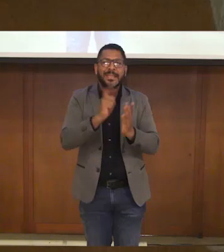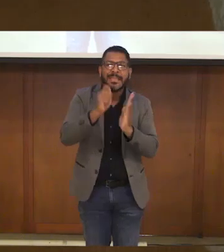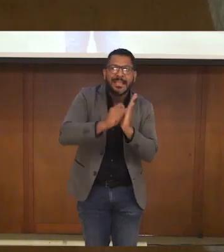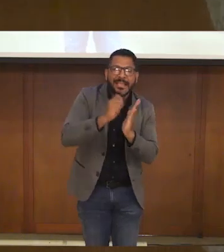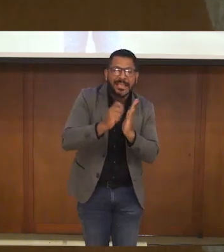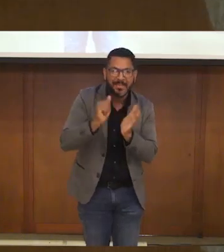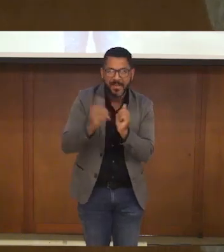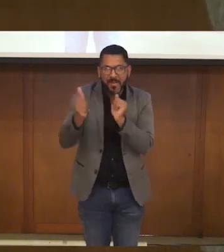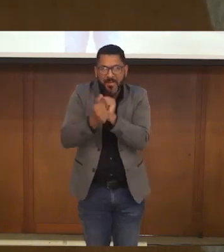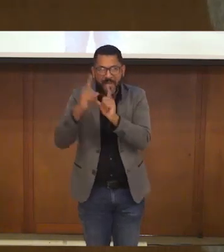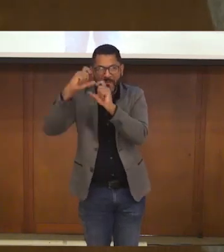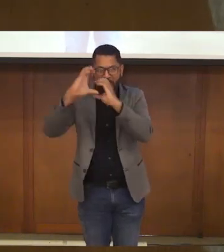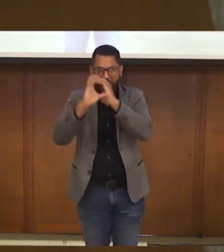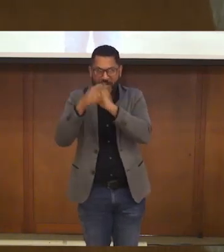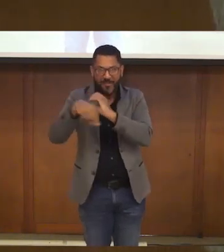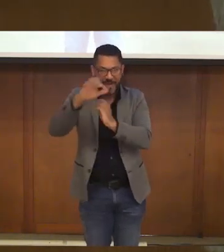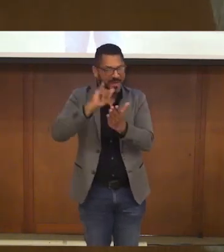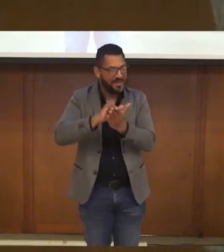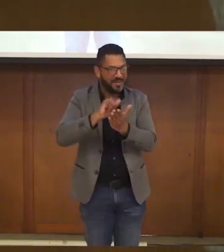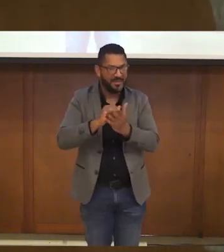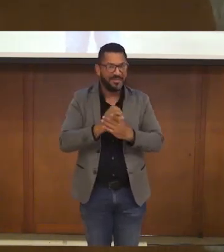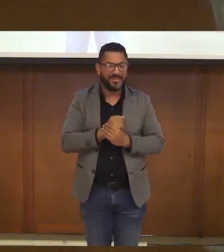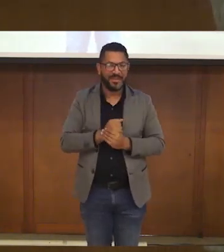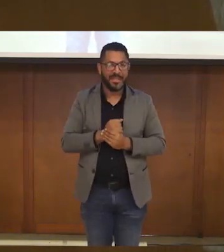pues haciendo el registro también junto con los fotógrafos.